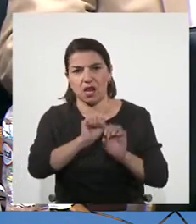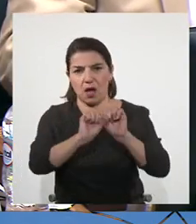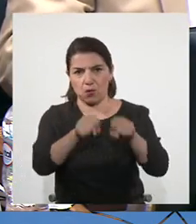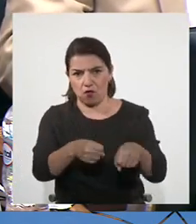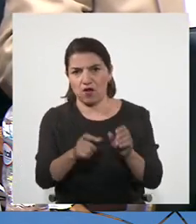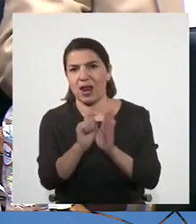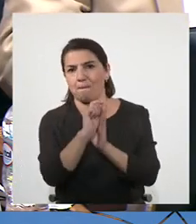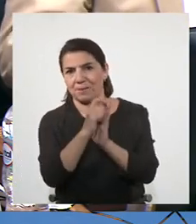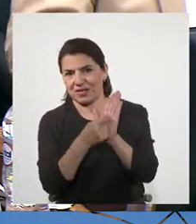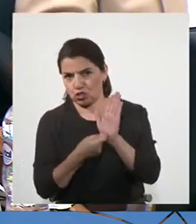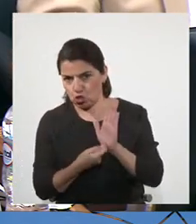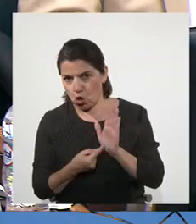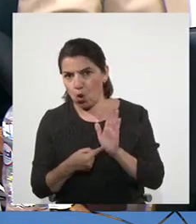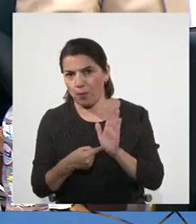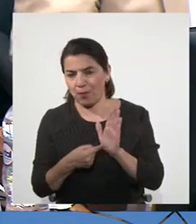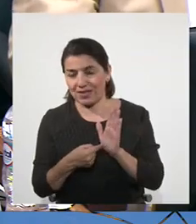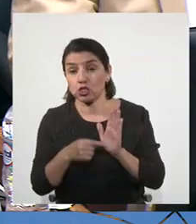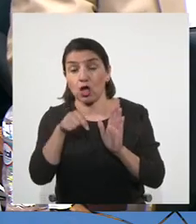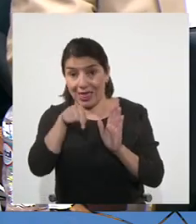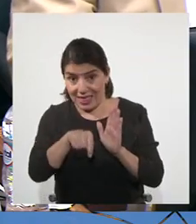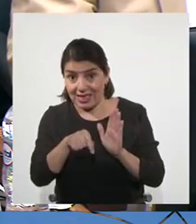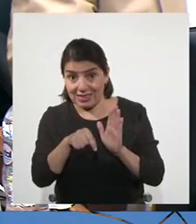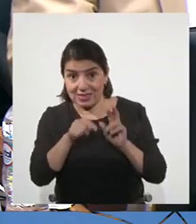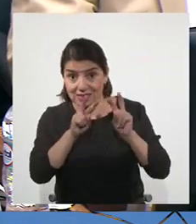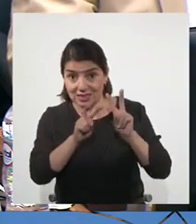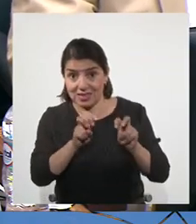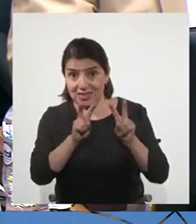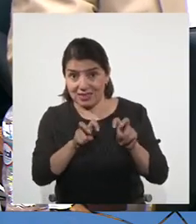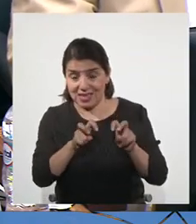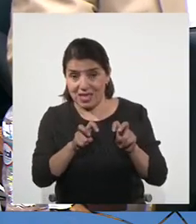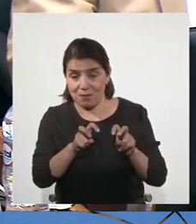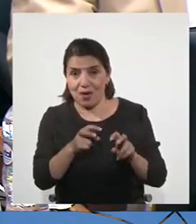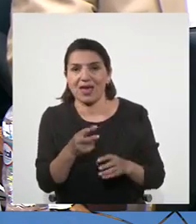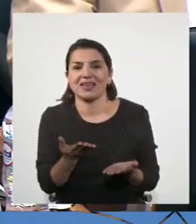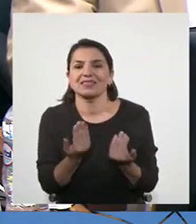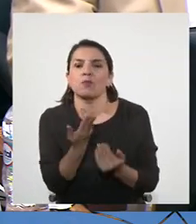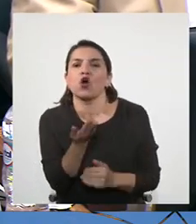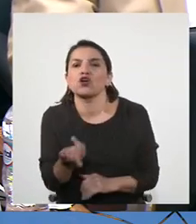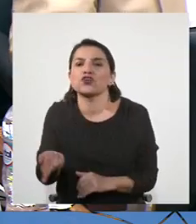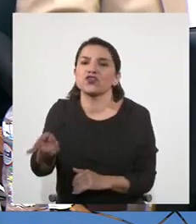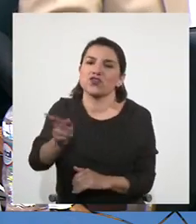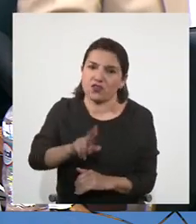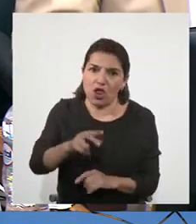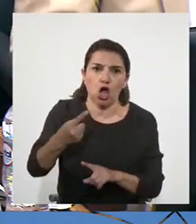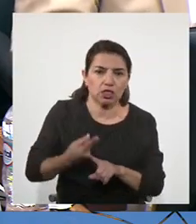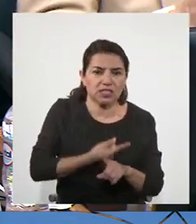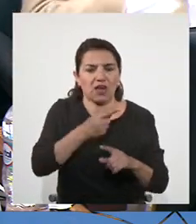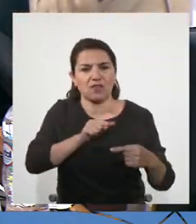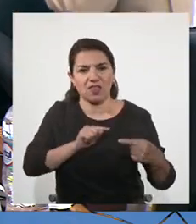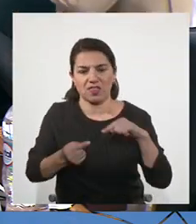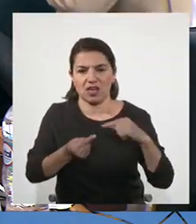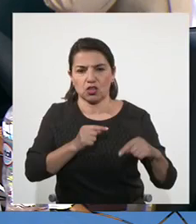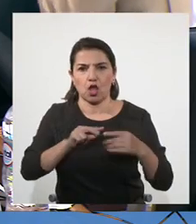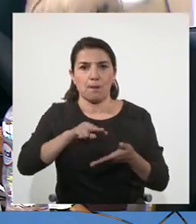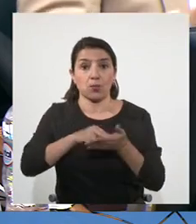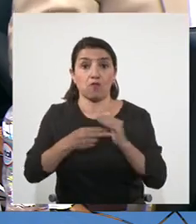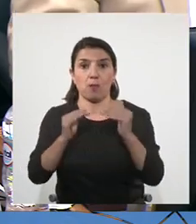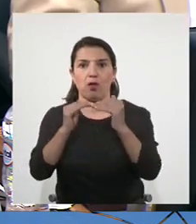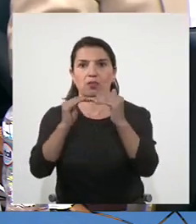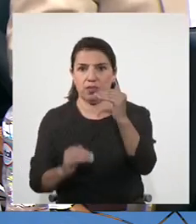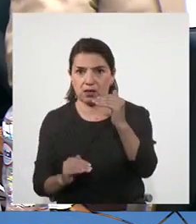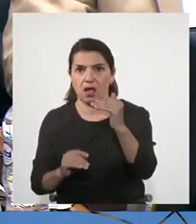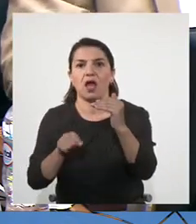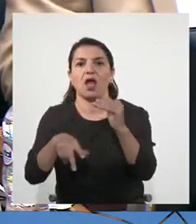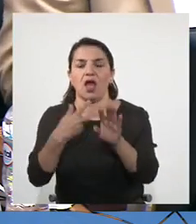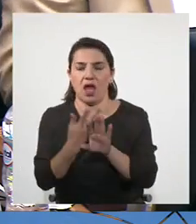este sector y debería ser una de las materias que se rediscutiera en el problema de la desigualdad que hay en Chile, porque